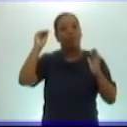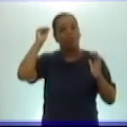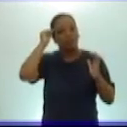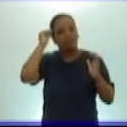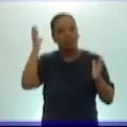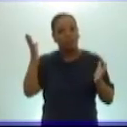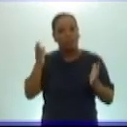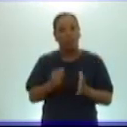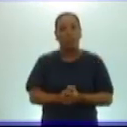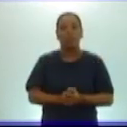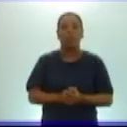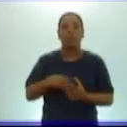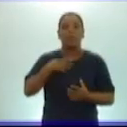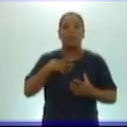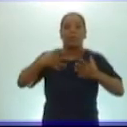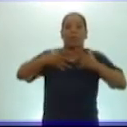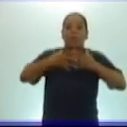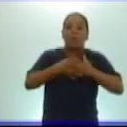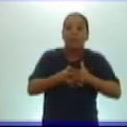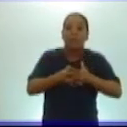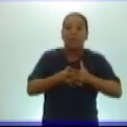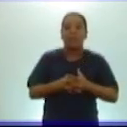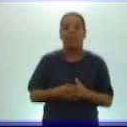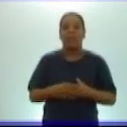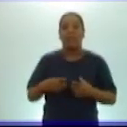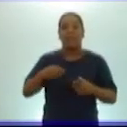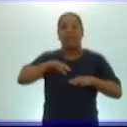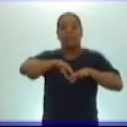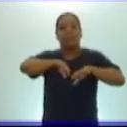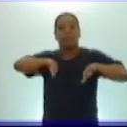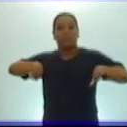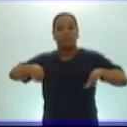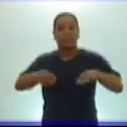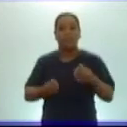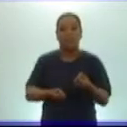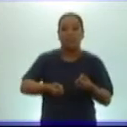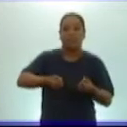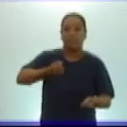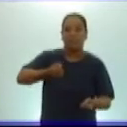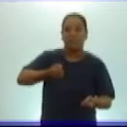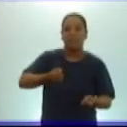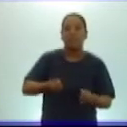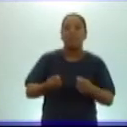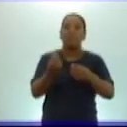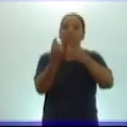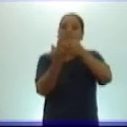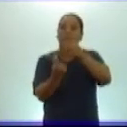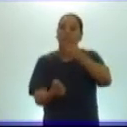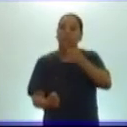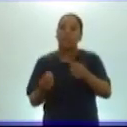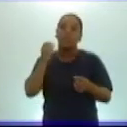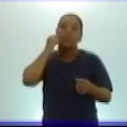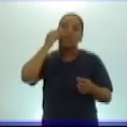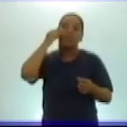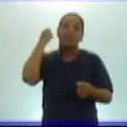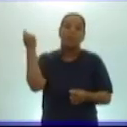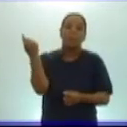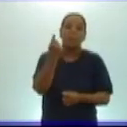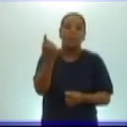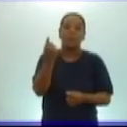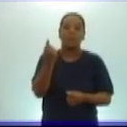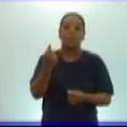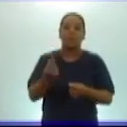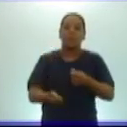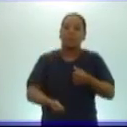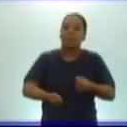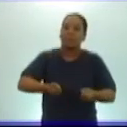mezcla en la que tuviera que decantar y filtrar y vaporizar, primero